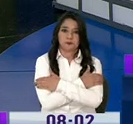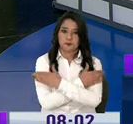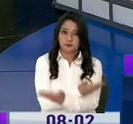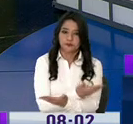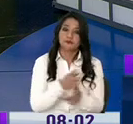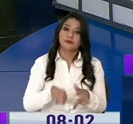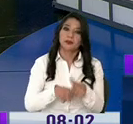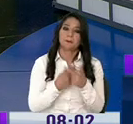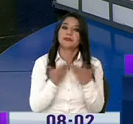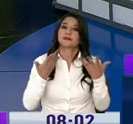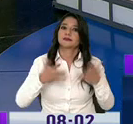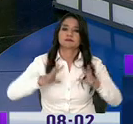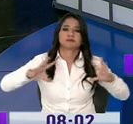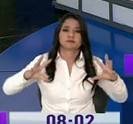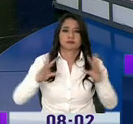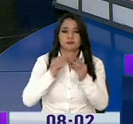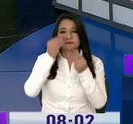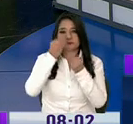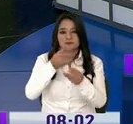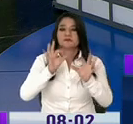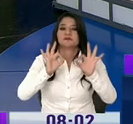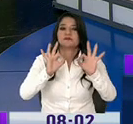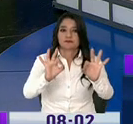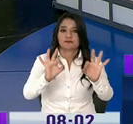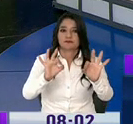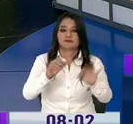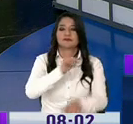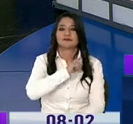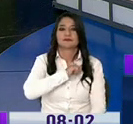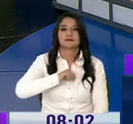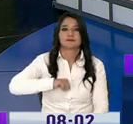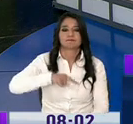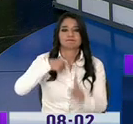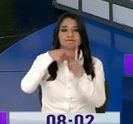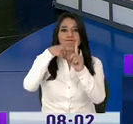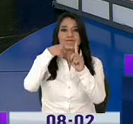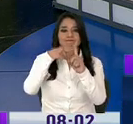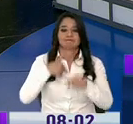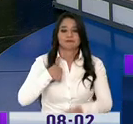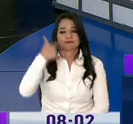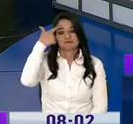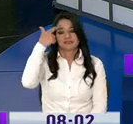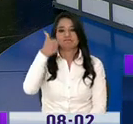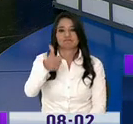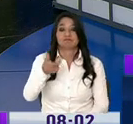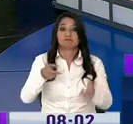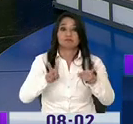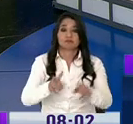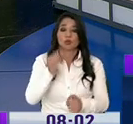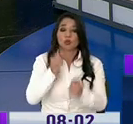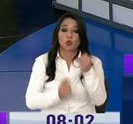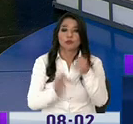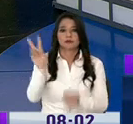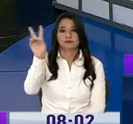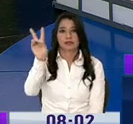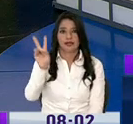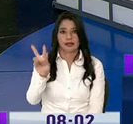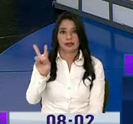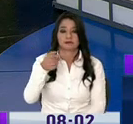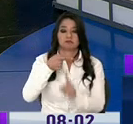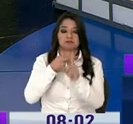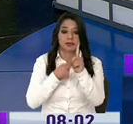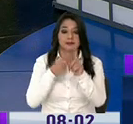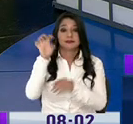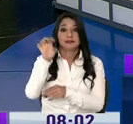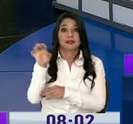aquí llegamos con toda la buena actitud. Me parece, sí, que parece. Además, como es el último viernes del